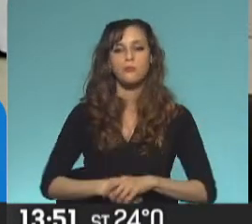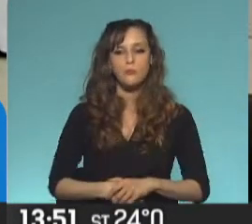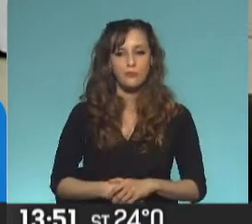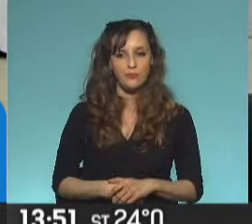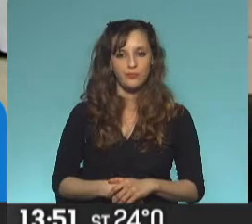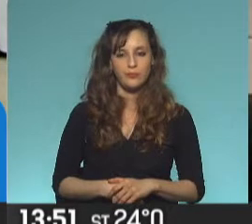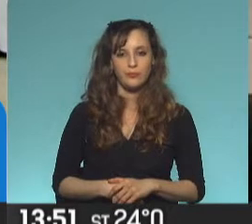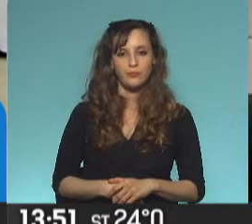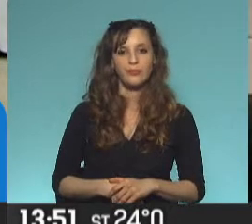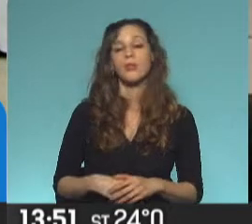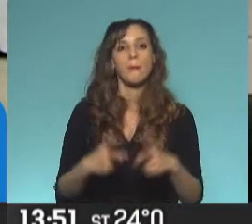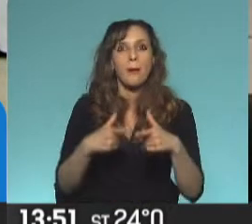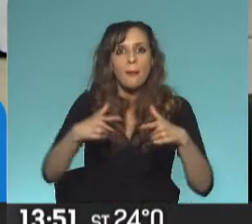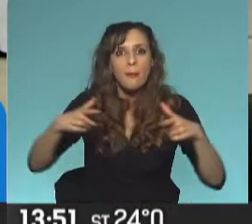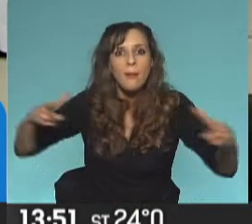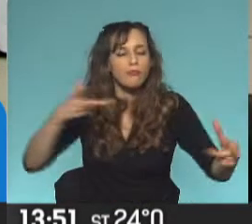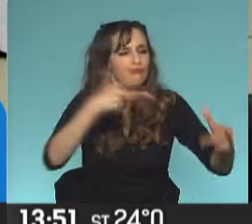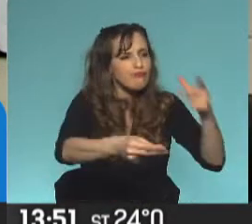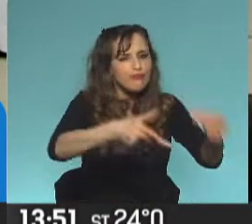minuto por minuto disponemos